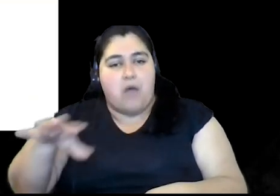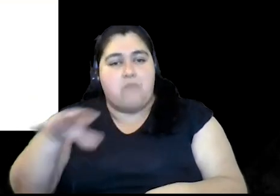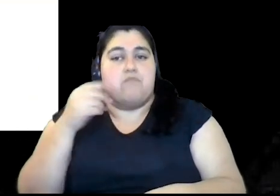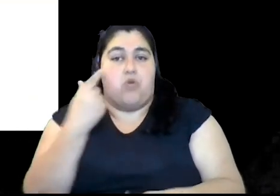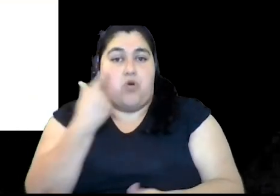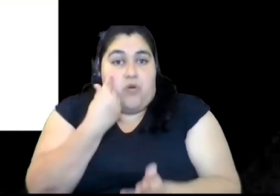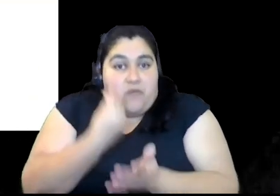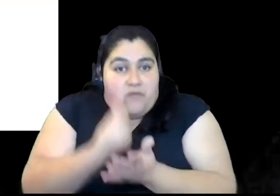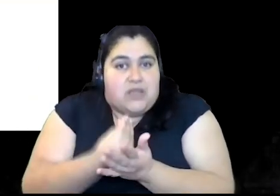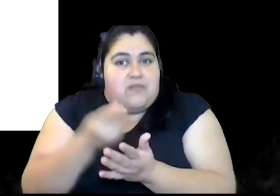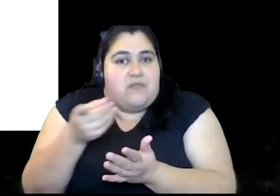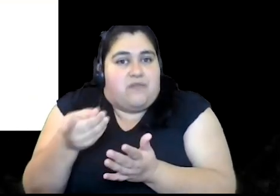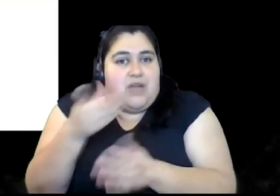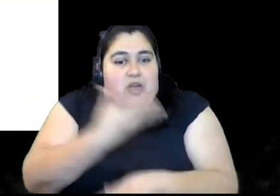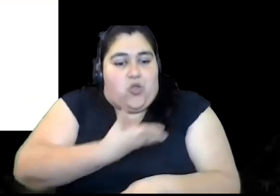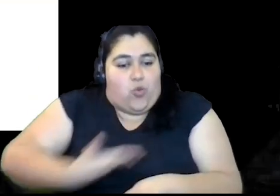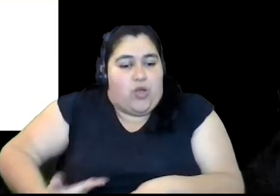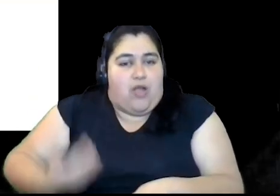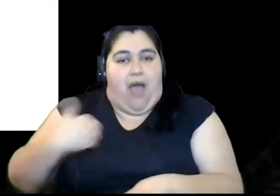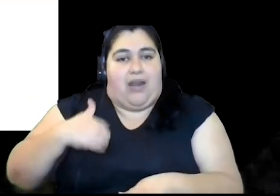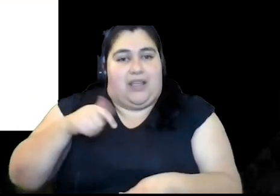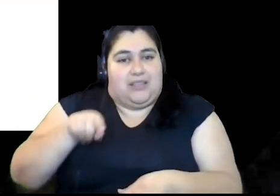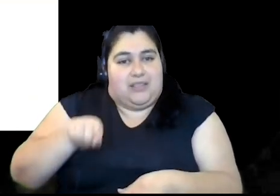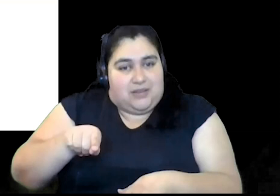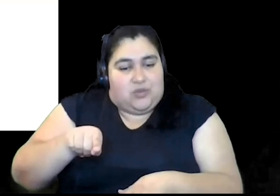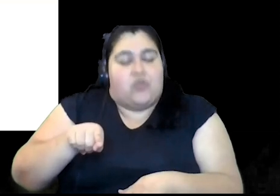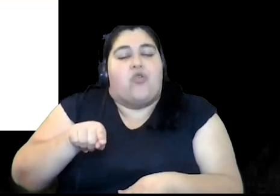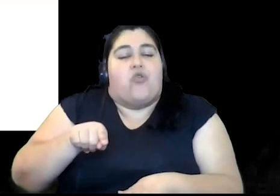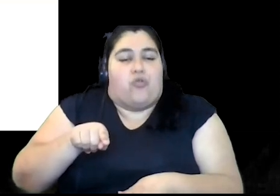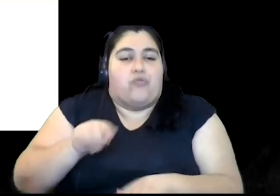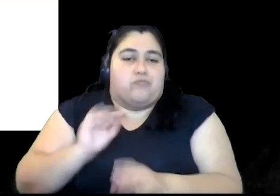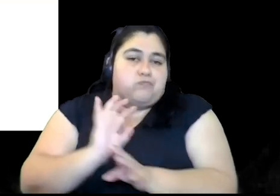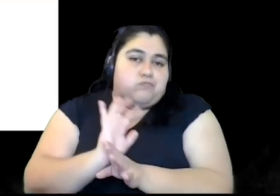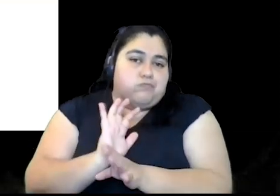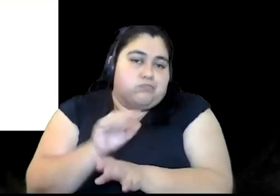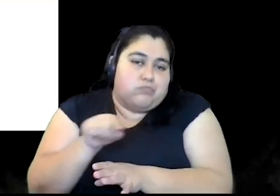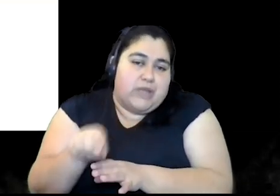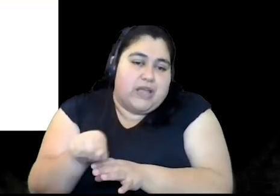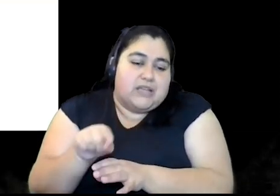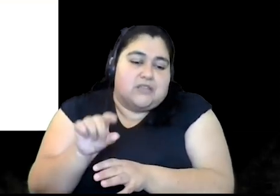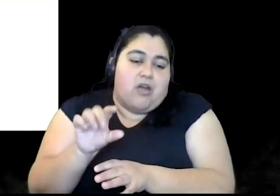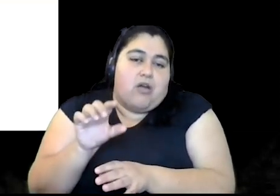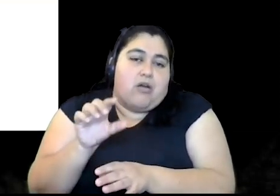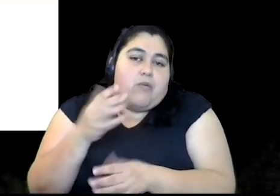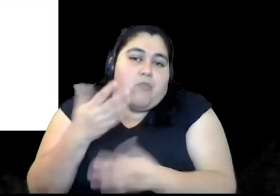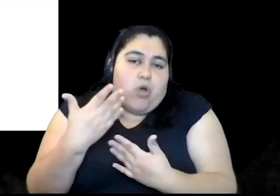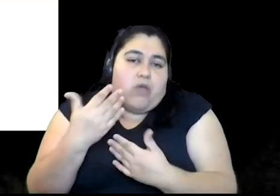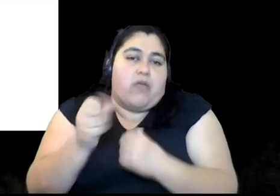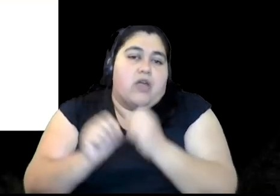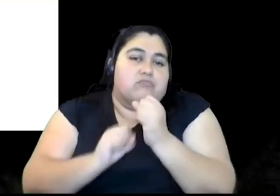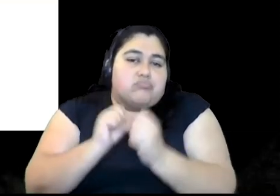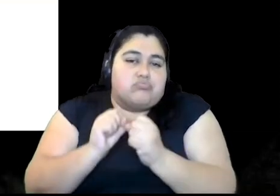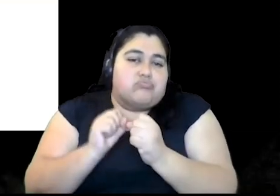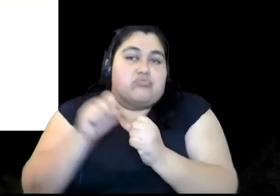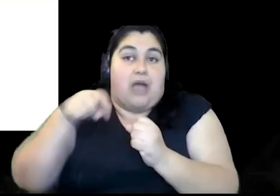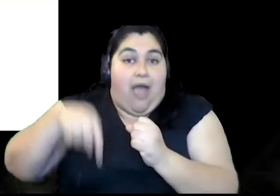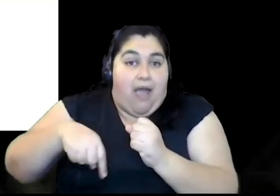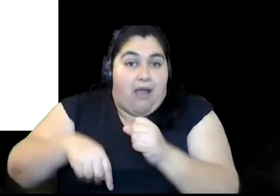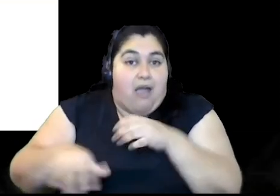residente extranjero, el establecimiento permanente es ese establecimiento o explotación